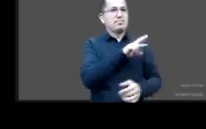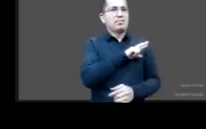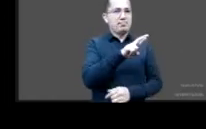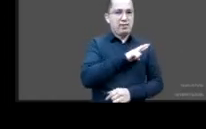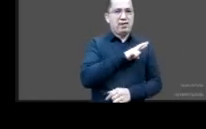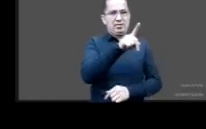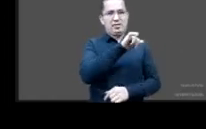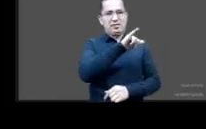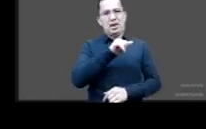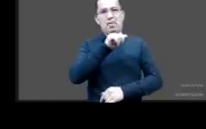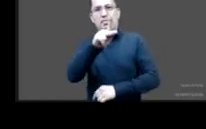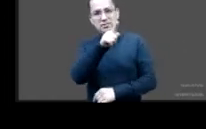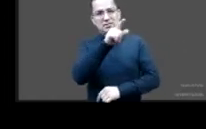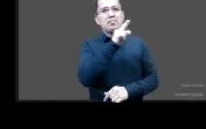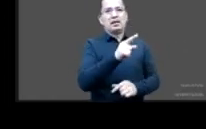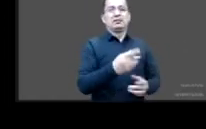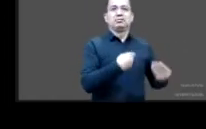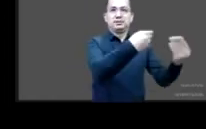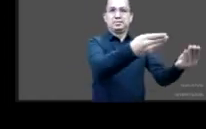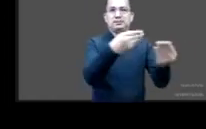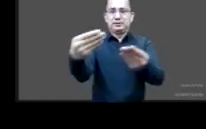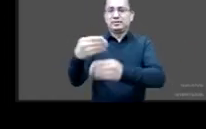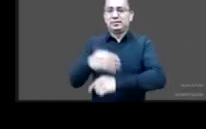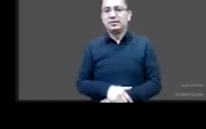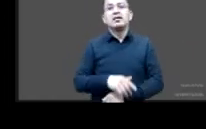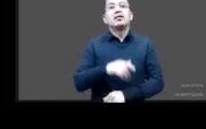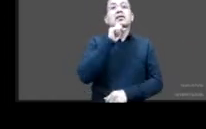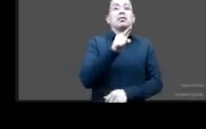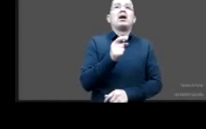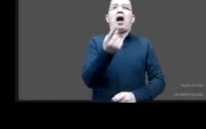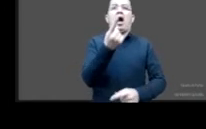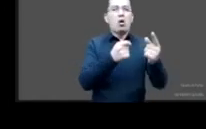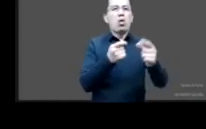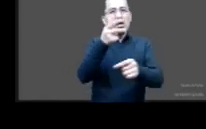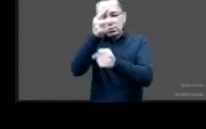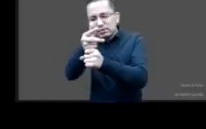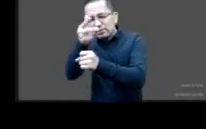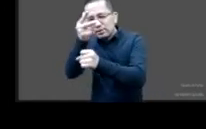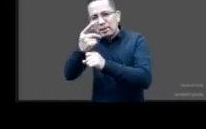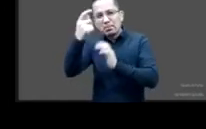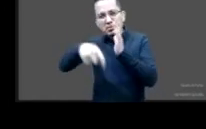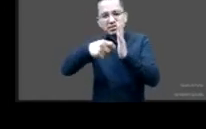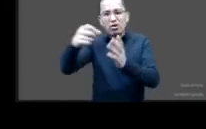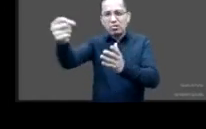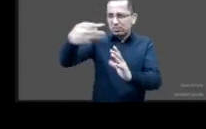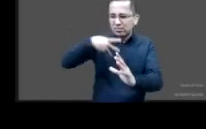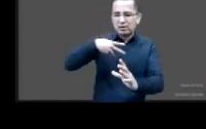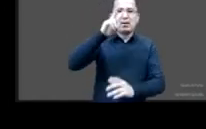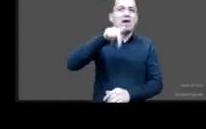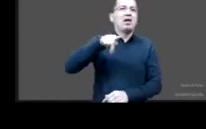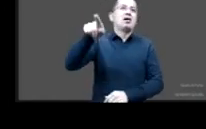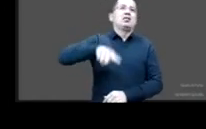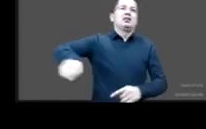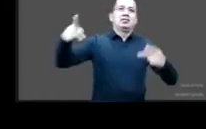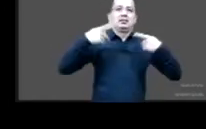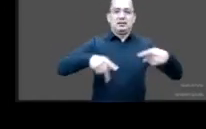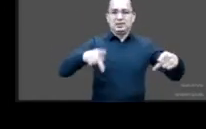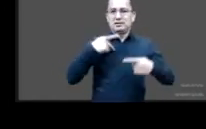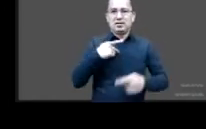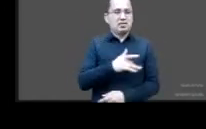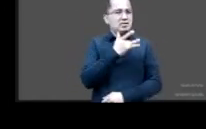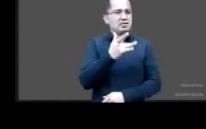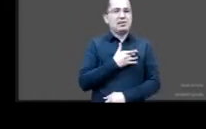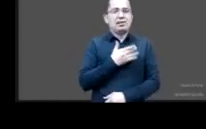a transmitirnos algunos videos testimoniales en donde la gente se sentía muy conmovida muy agradecida